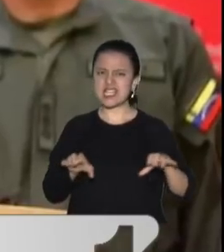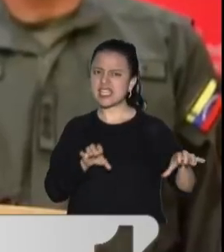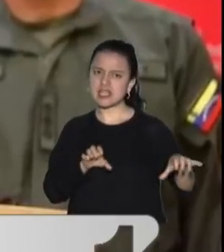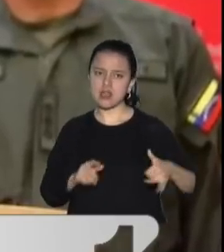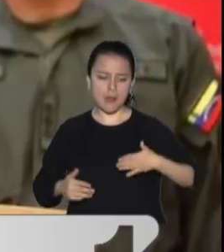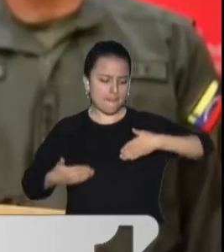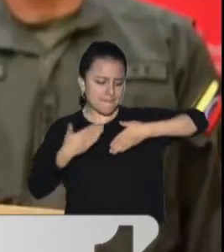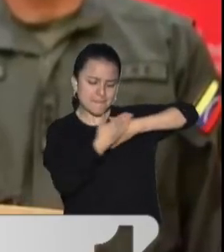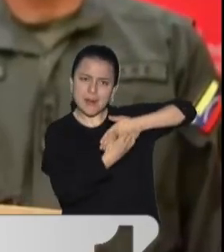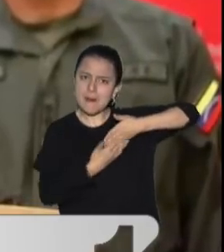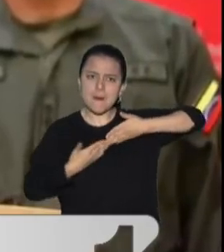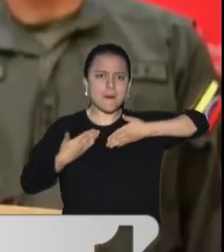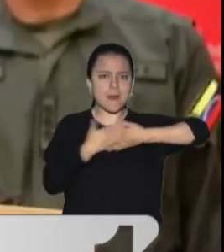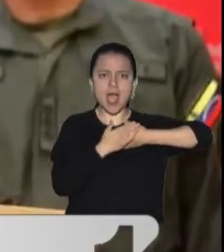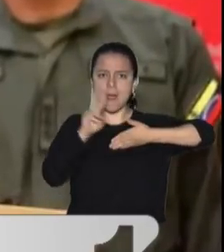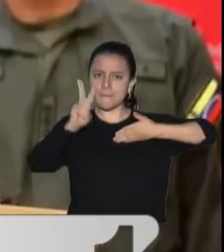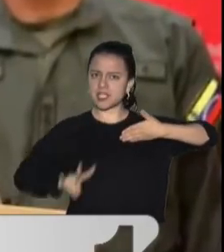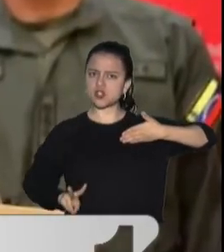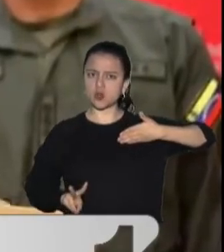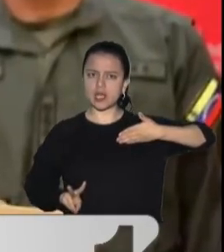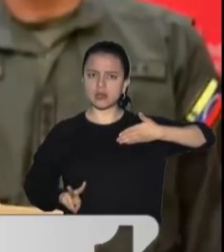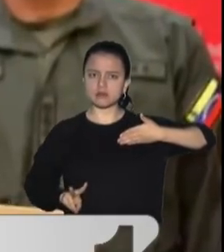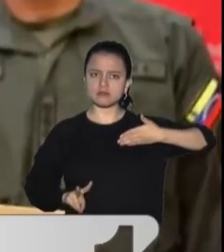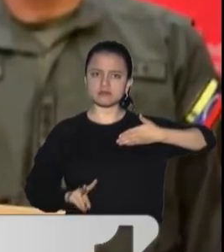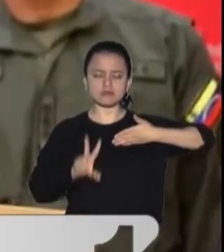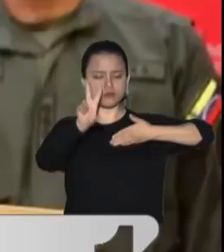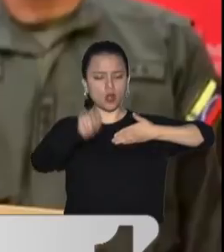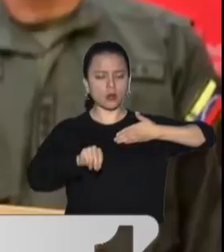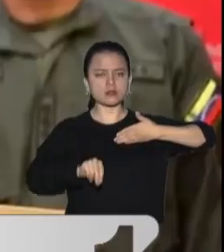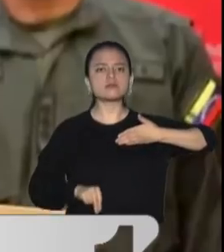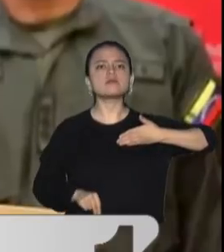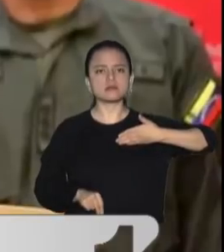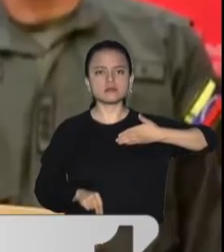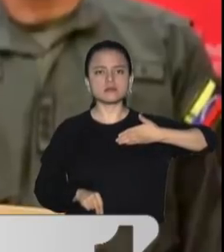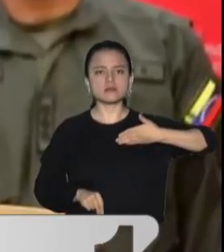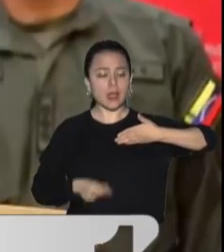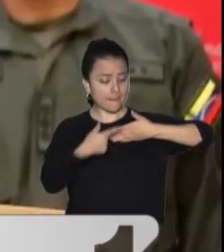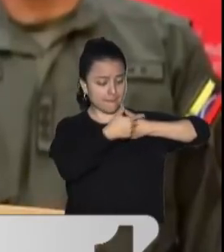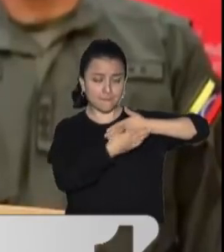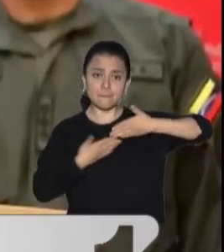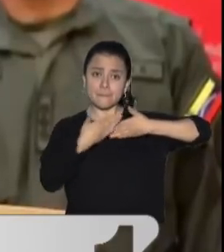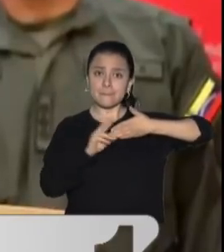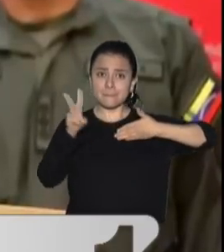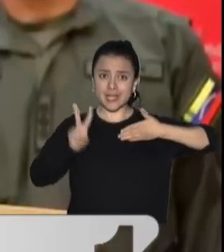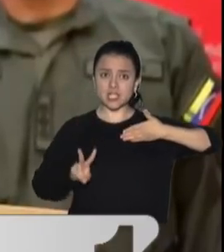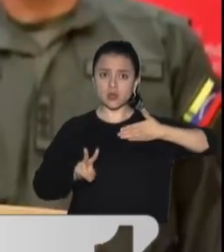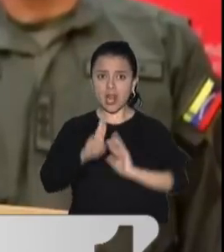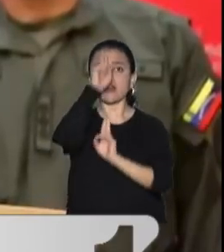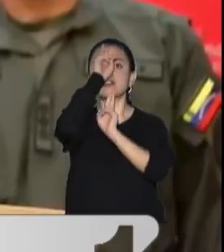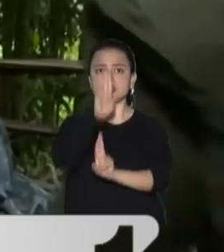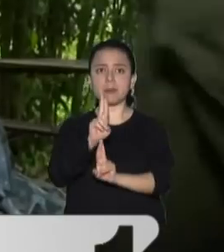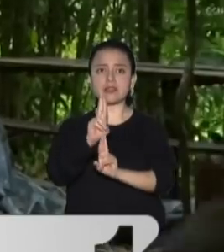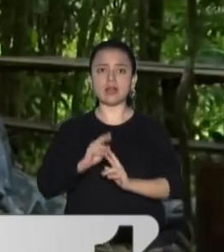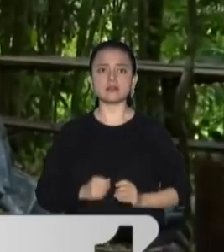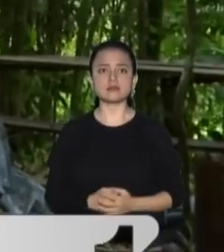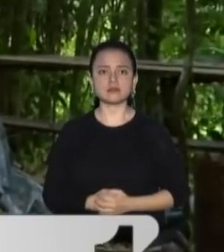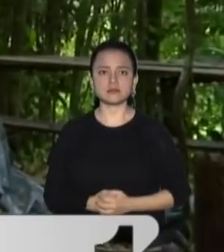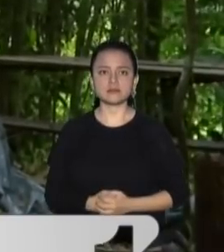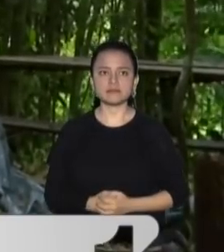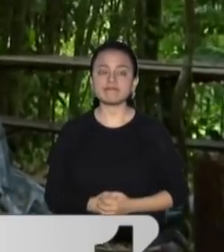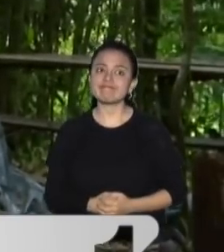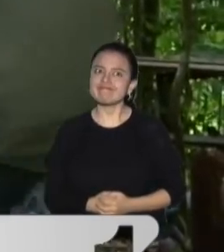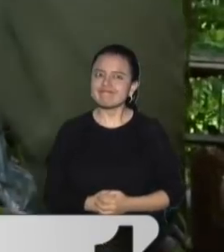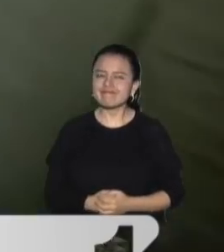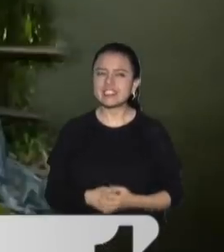ningún espacio de la geografía nacional. Venezuela se respeta. Dos disidencias